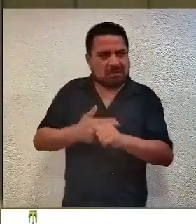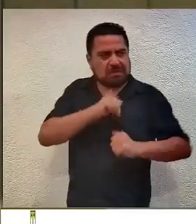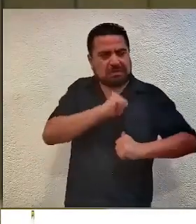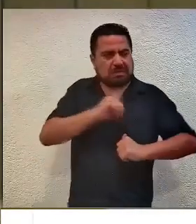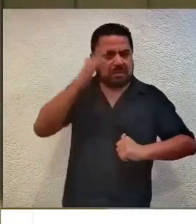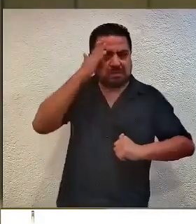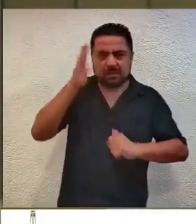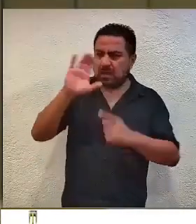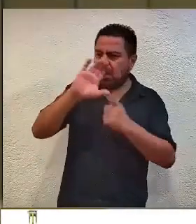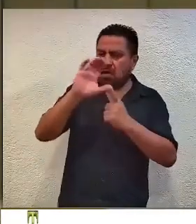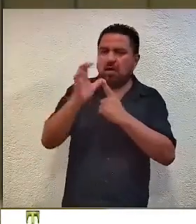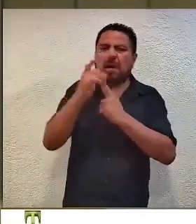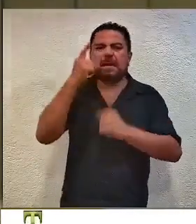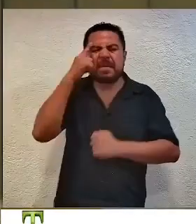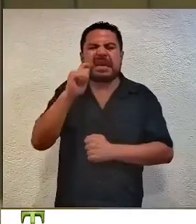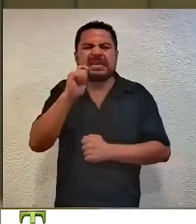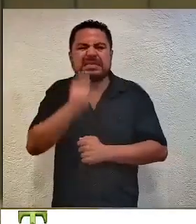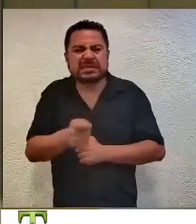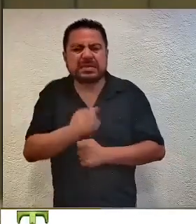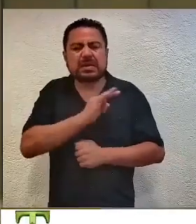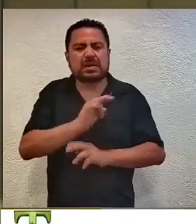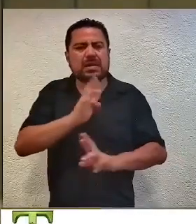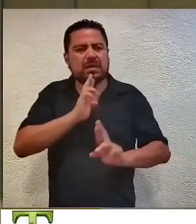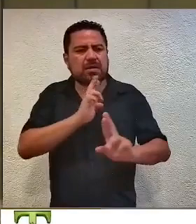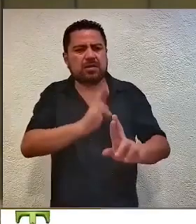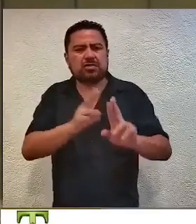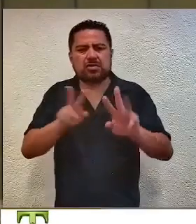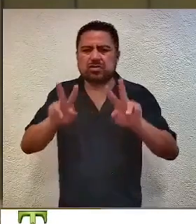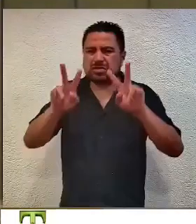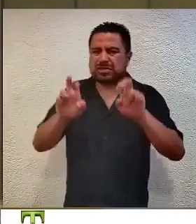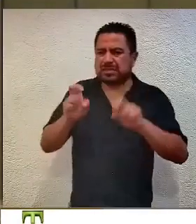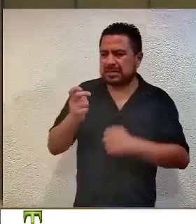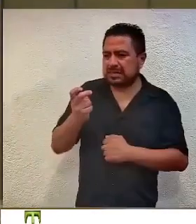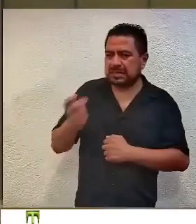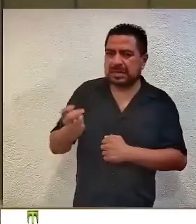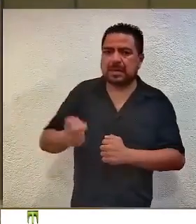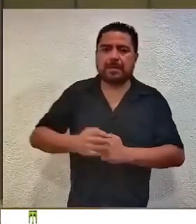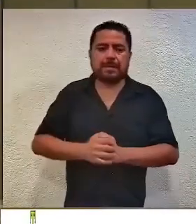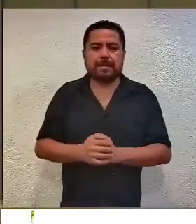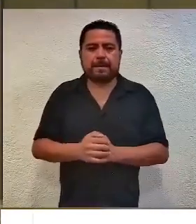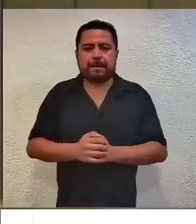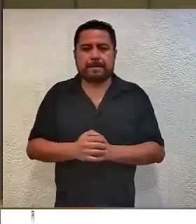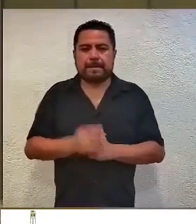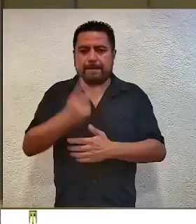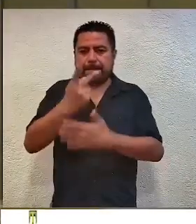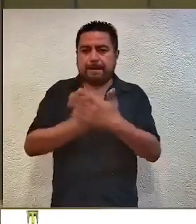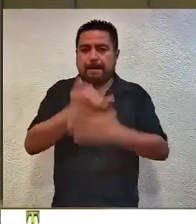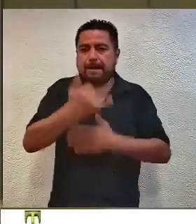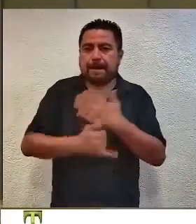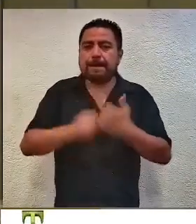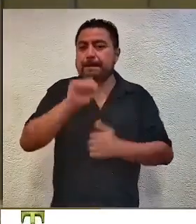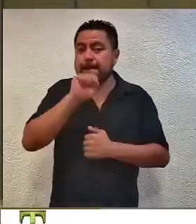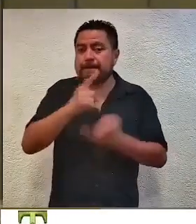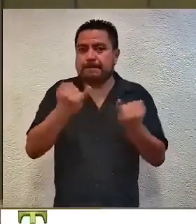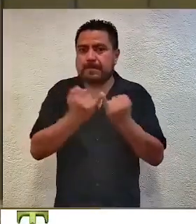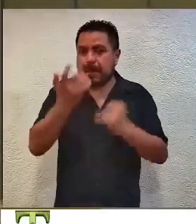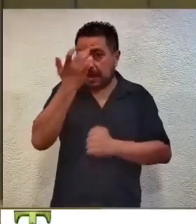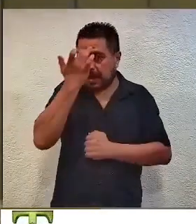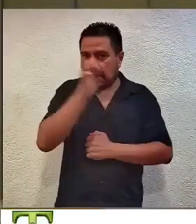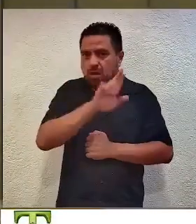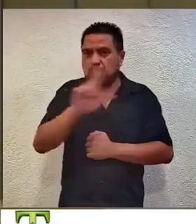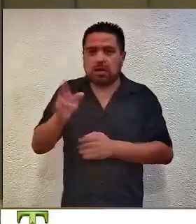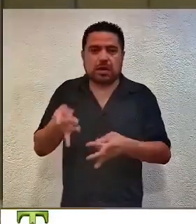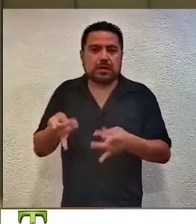comisión para resolver sobre estos asuntos. El proyecto también reconoce que la calidad